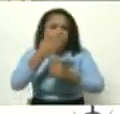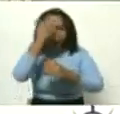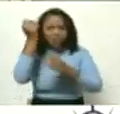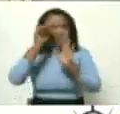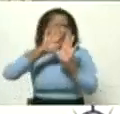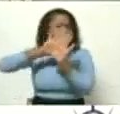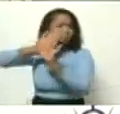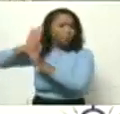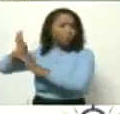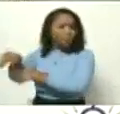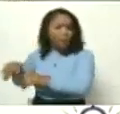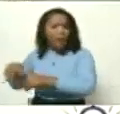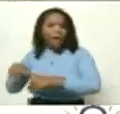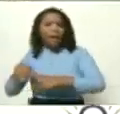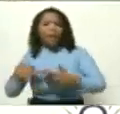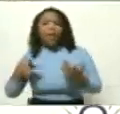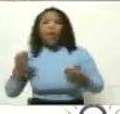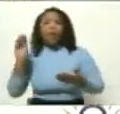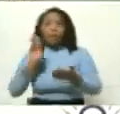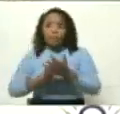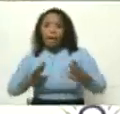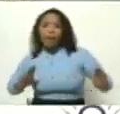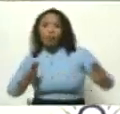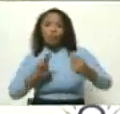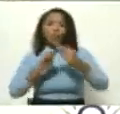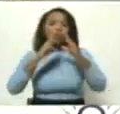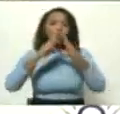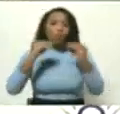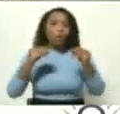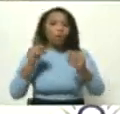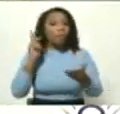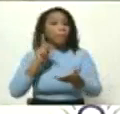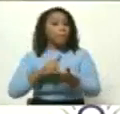que sea un reencuentro de todos, que